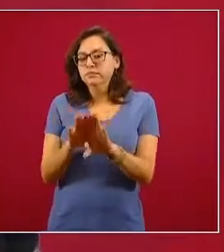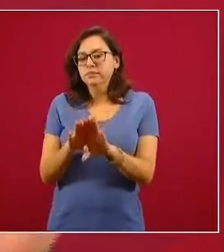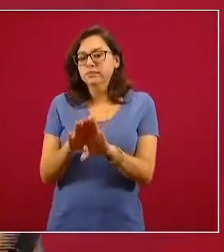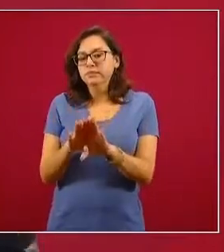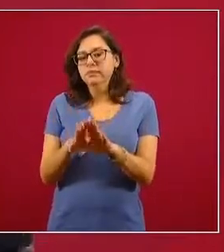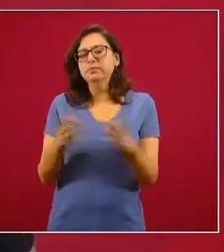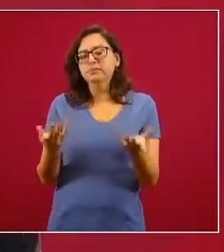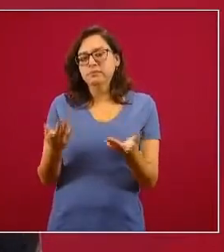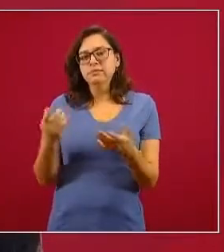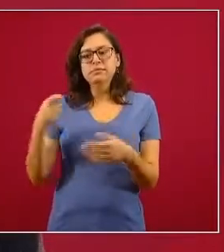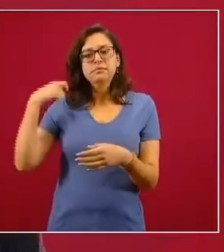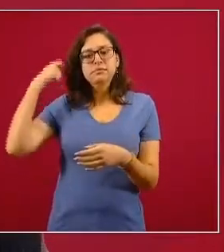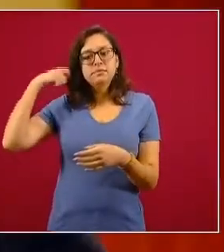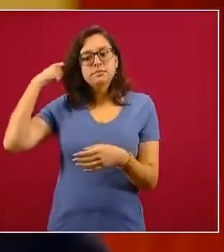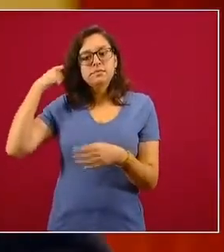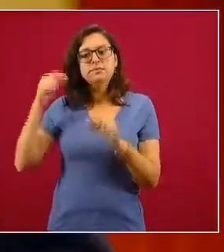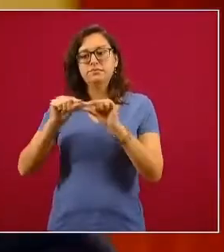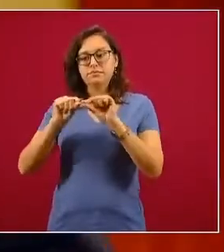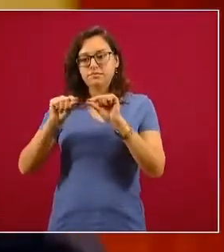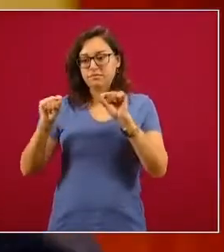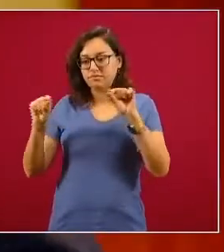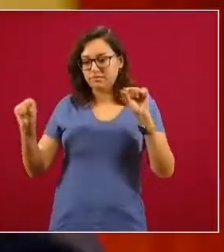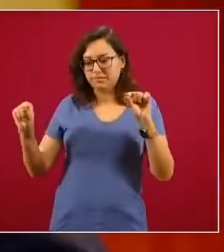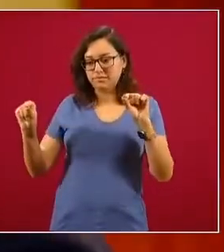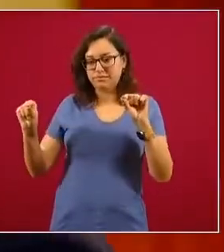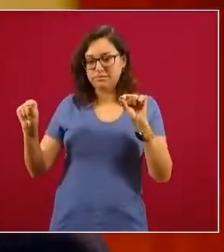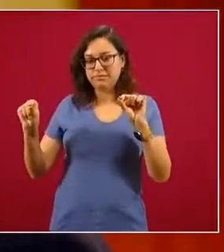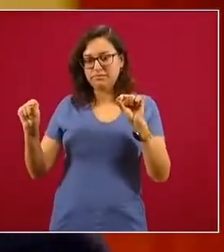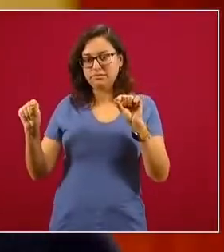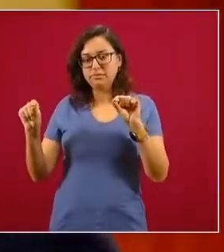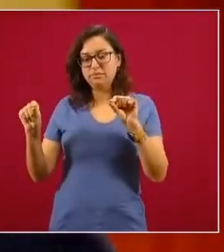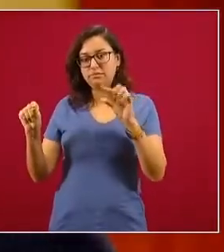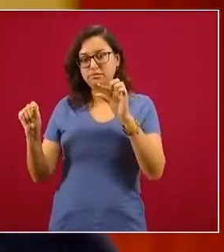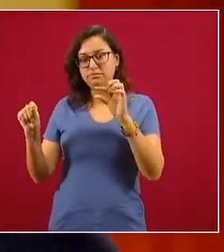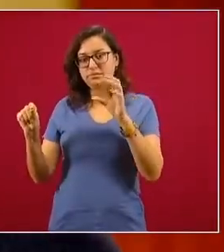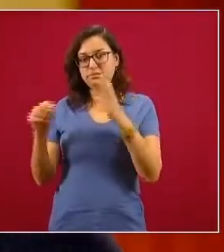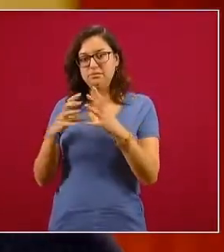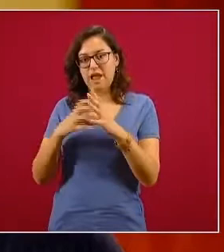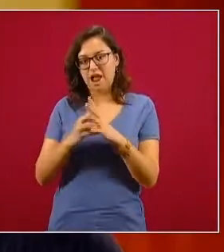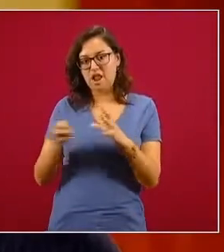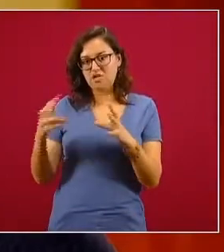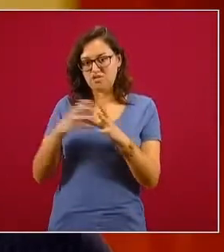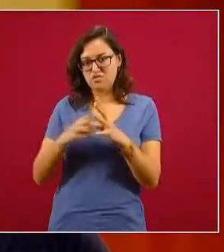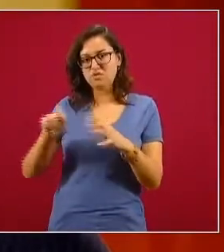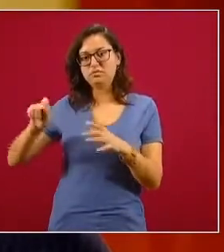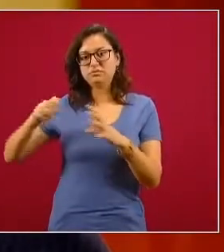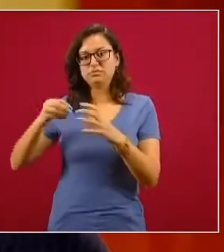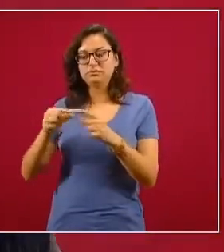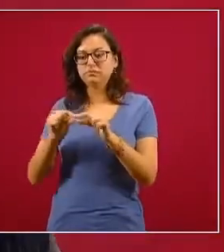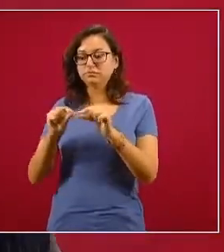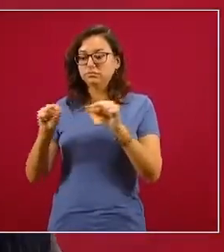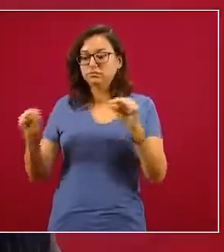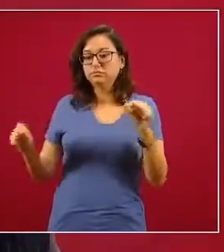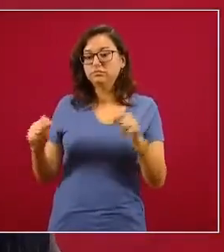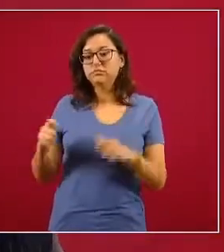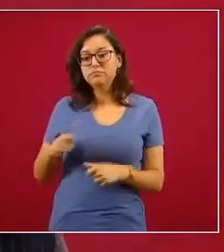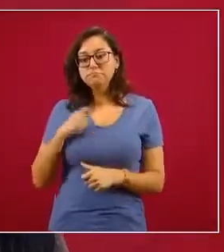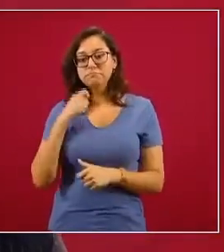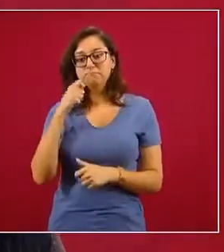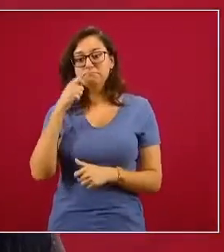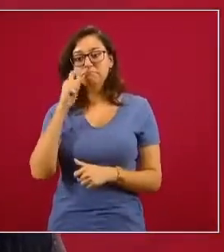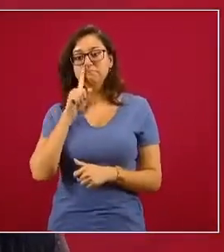de un hisopo que se introduce una varita que tiene una punta de un material también de carácter textil a través de